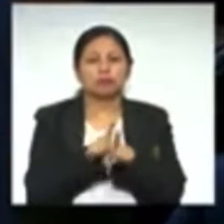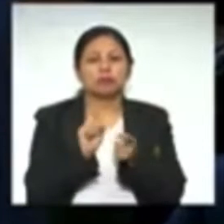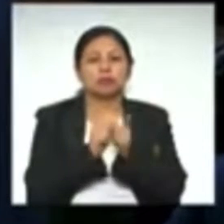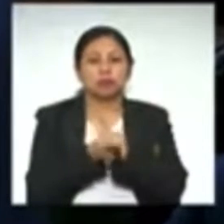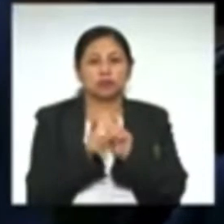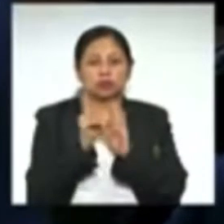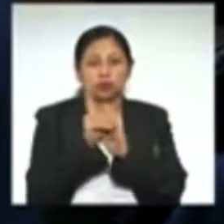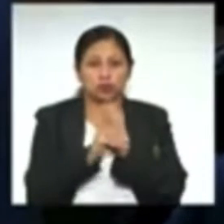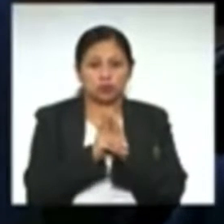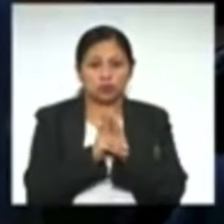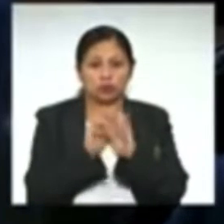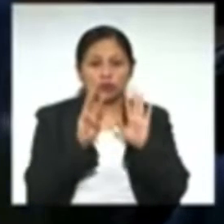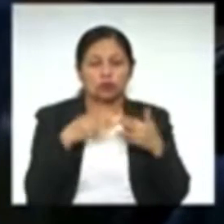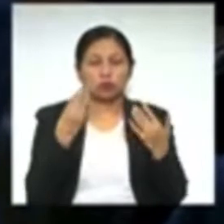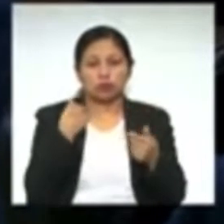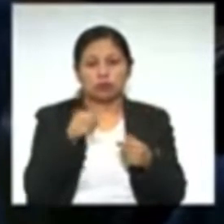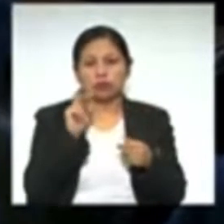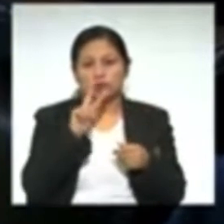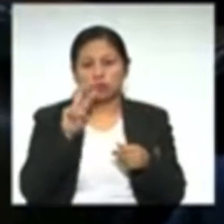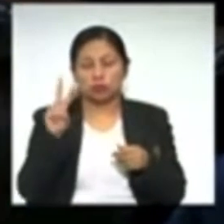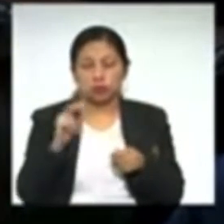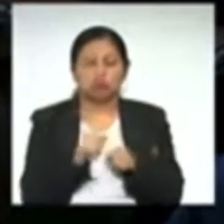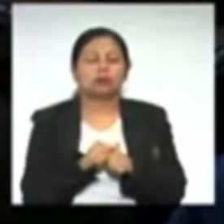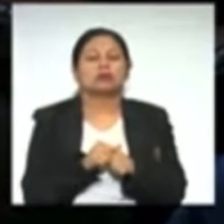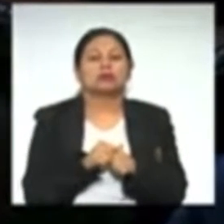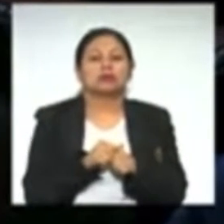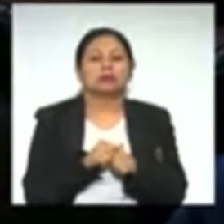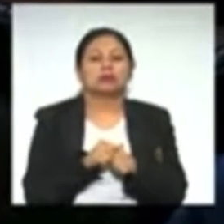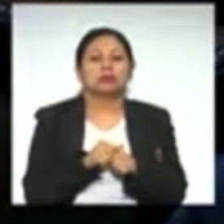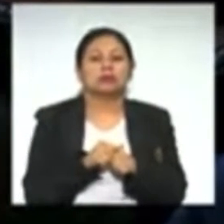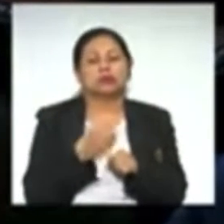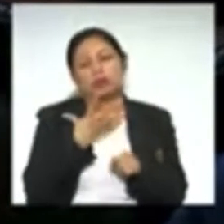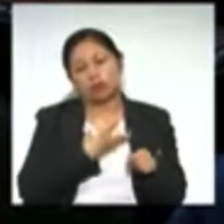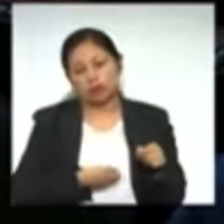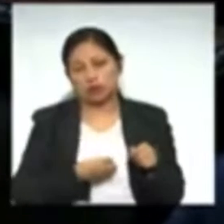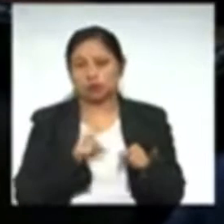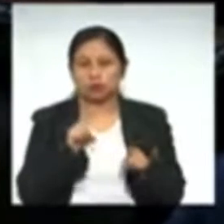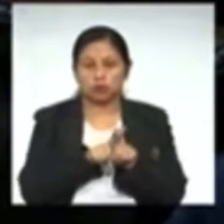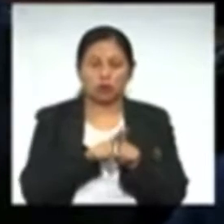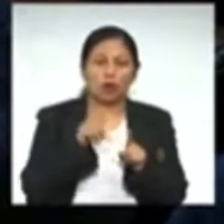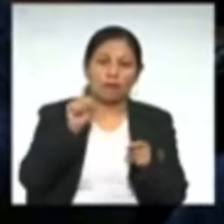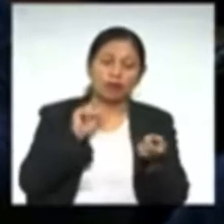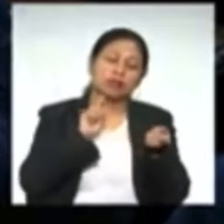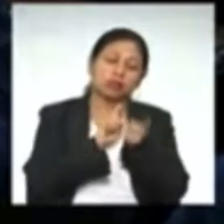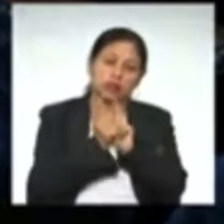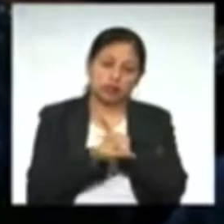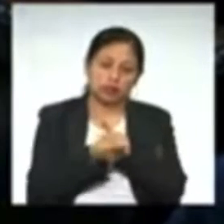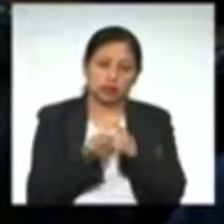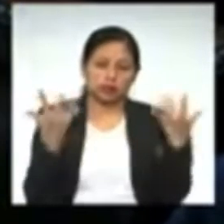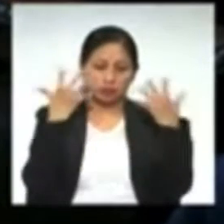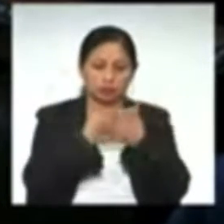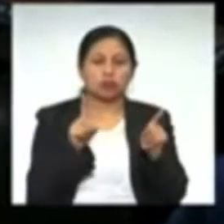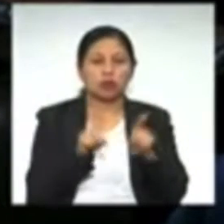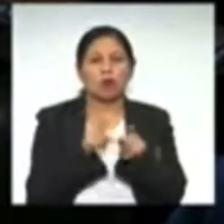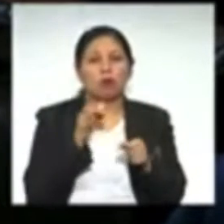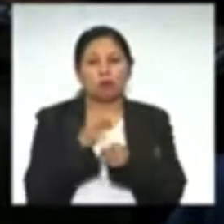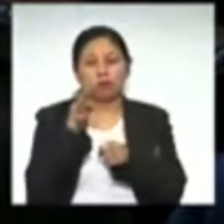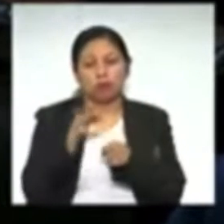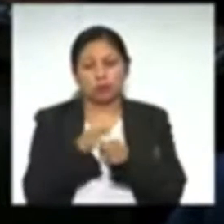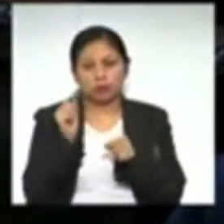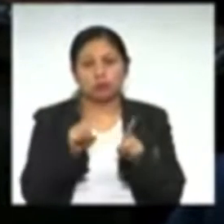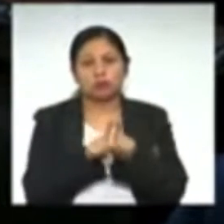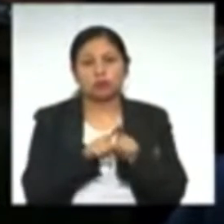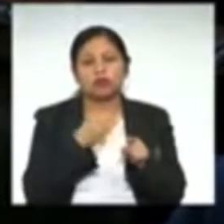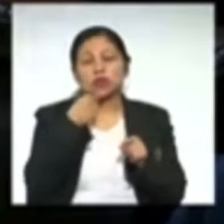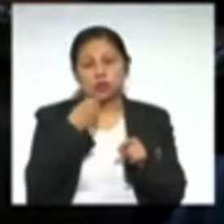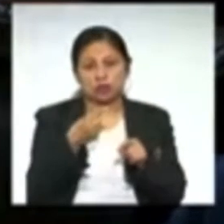convirtió en el decreto 18022. Lastimosamente les salió al revés. La población